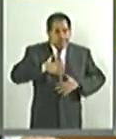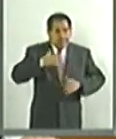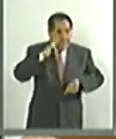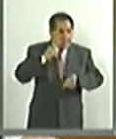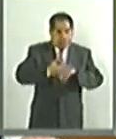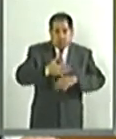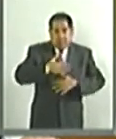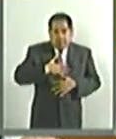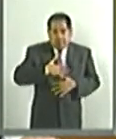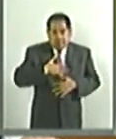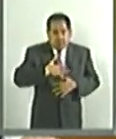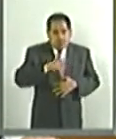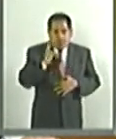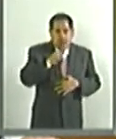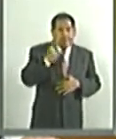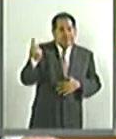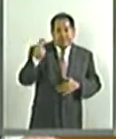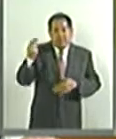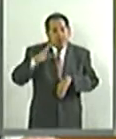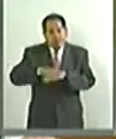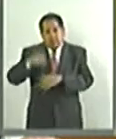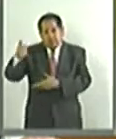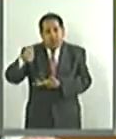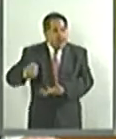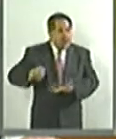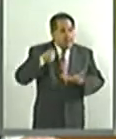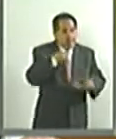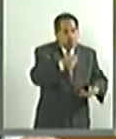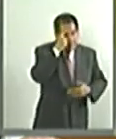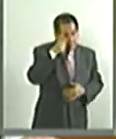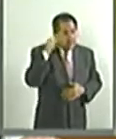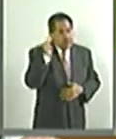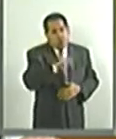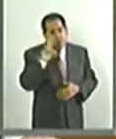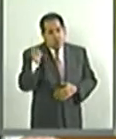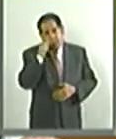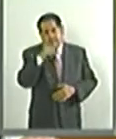los geoparques, que requerirán de nuevos y adicionales apoyos.